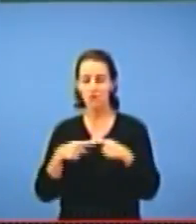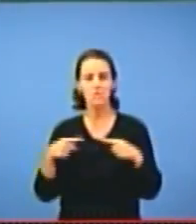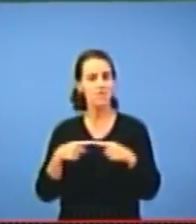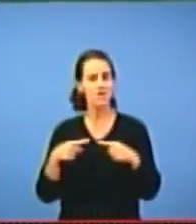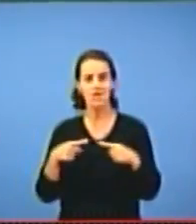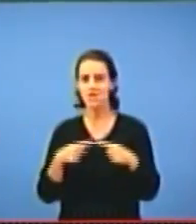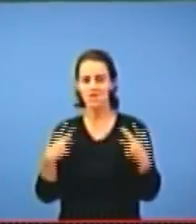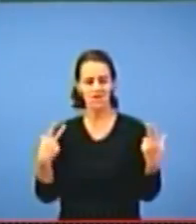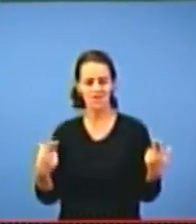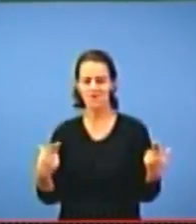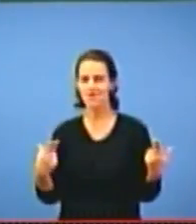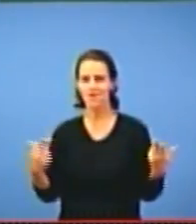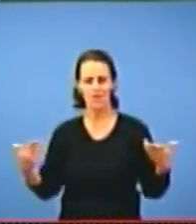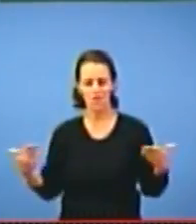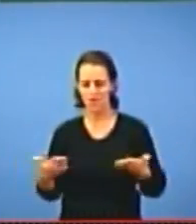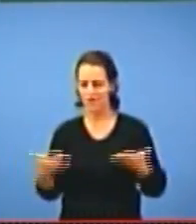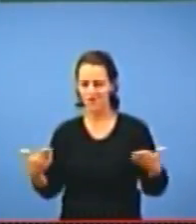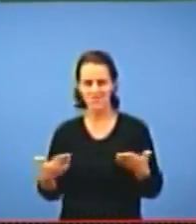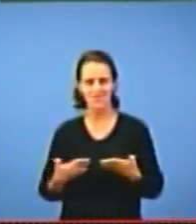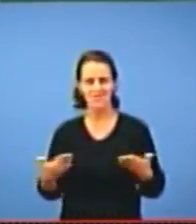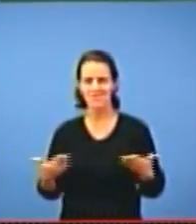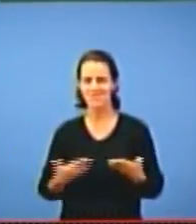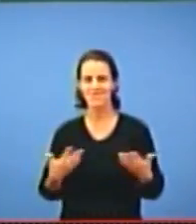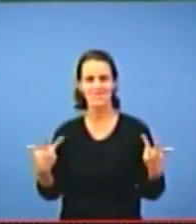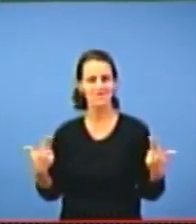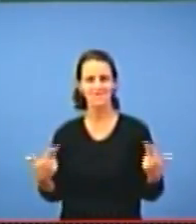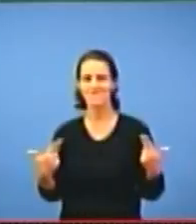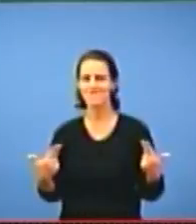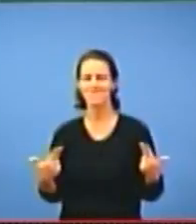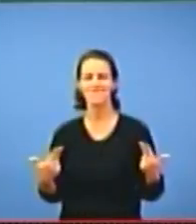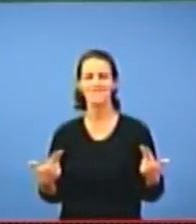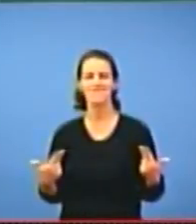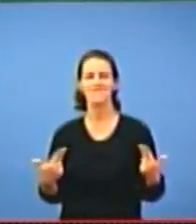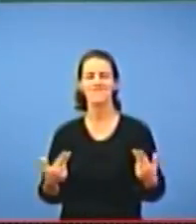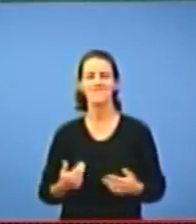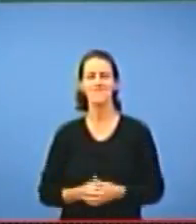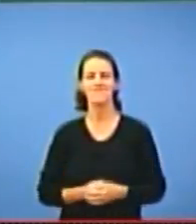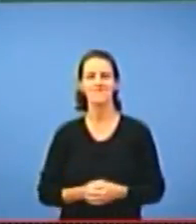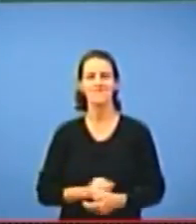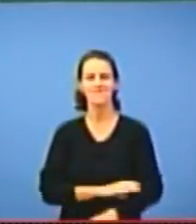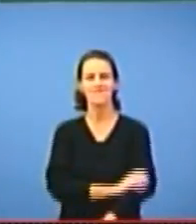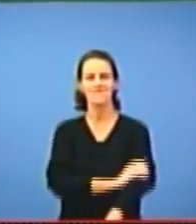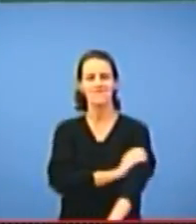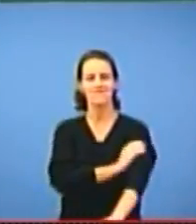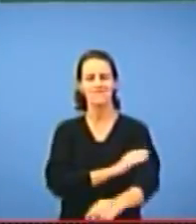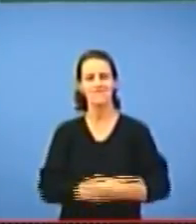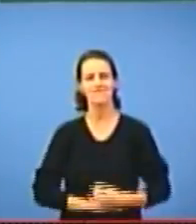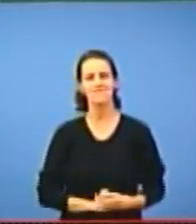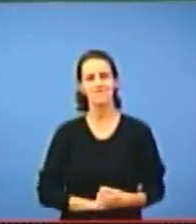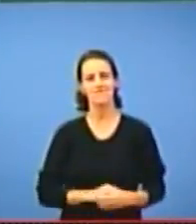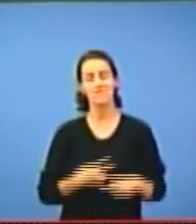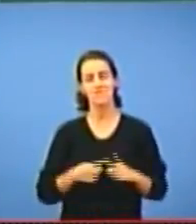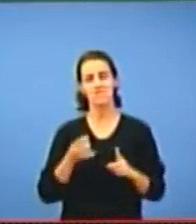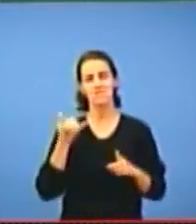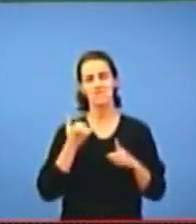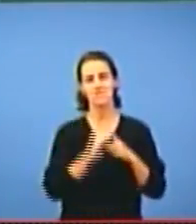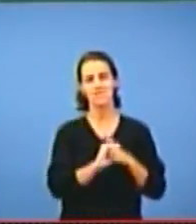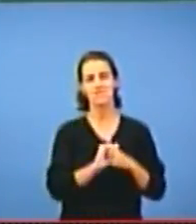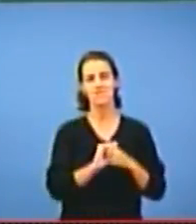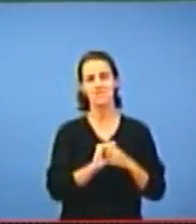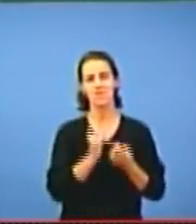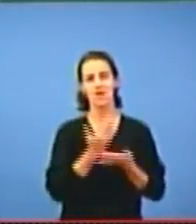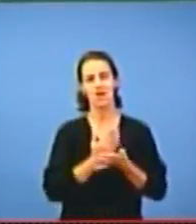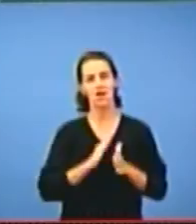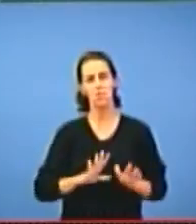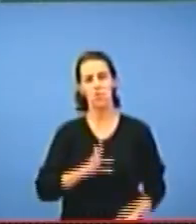viviendo. Perfectamente aplicable a nuestros días. Esta profecía, la profecía es esto.